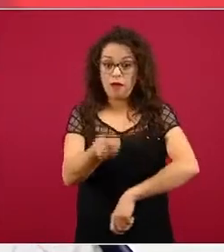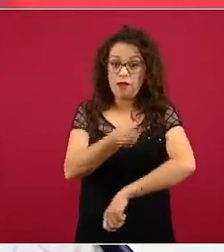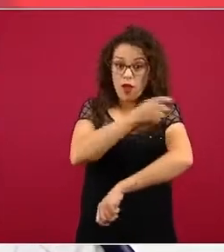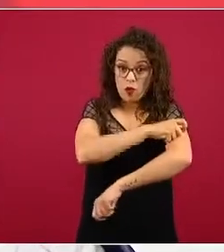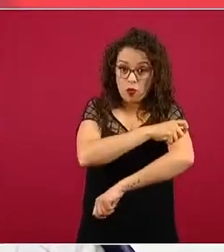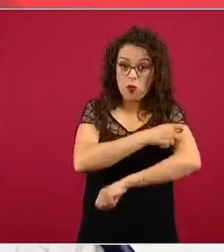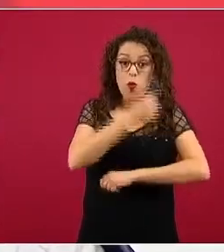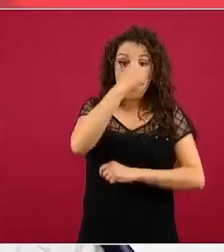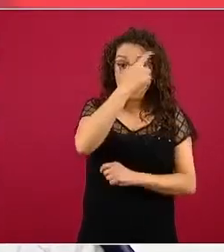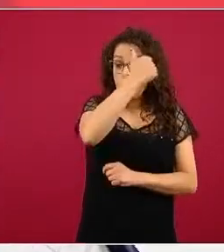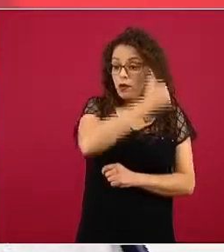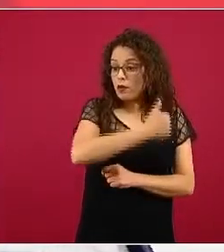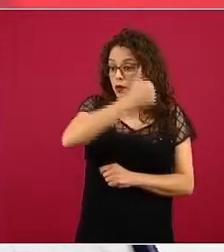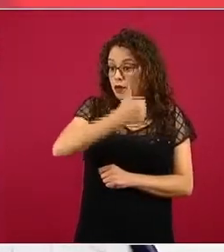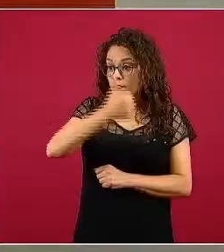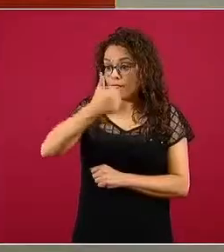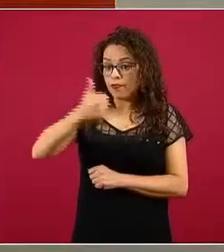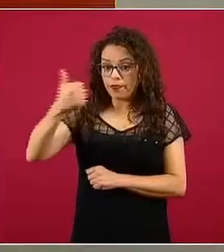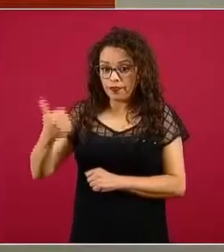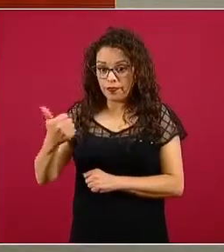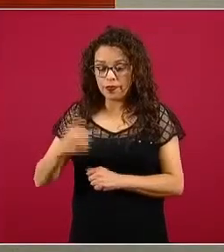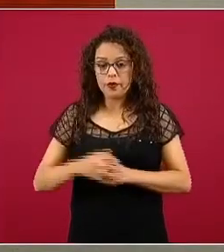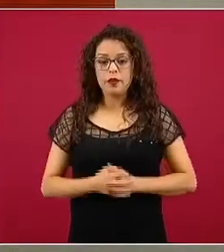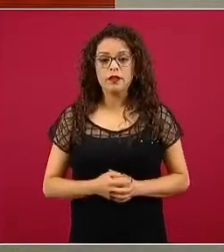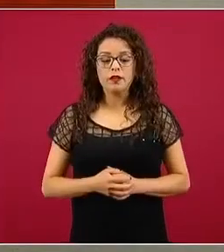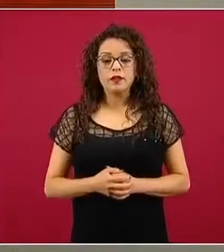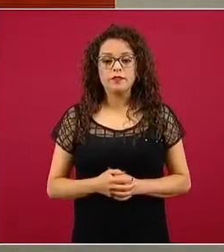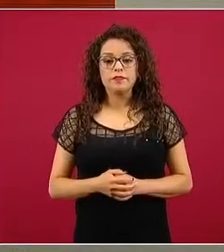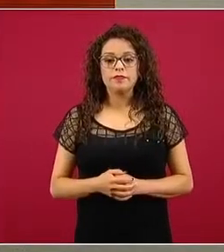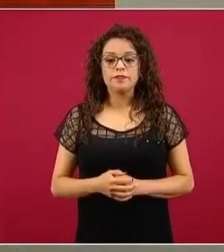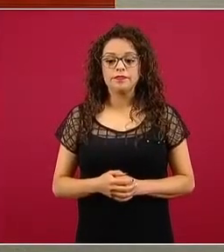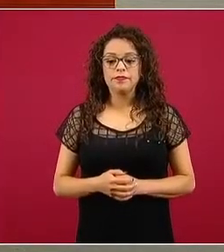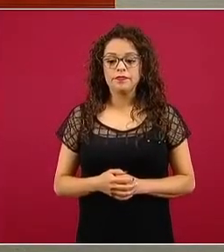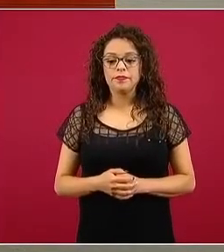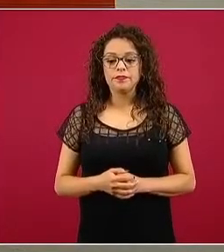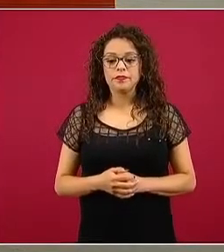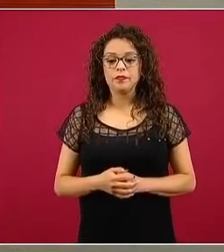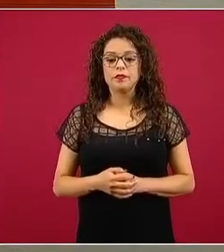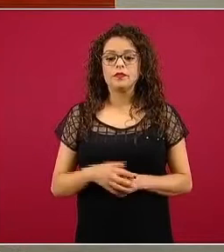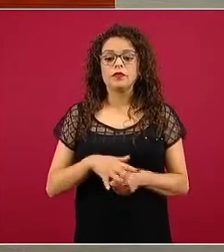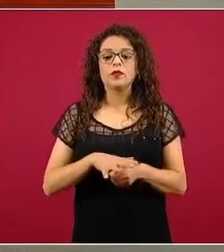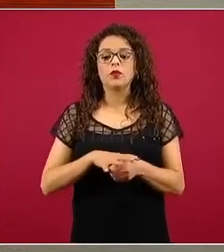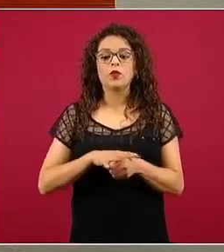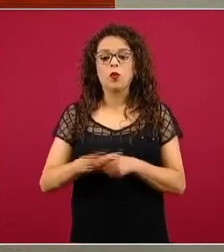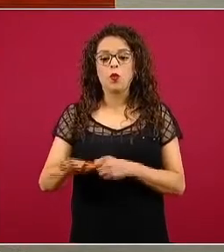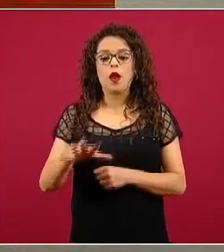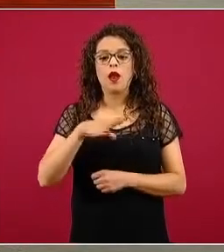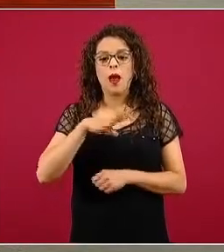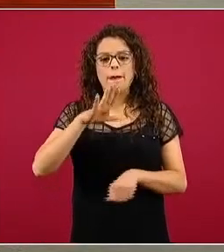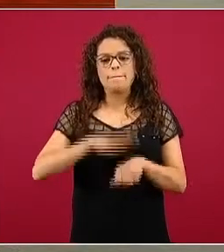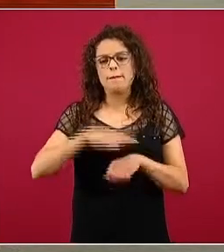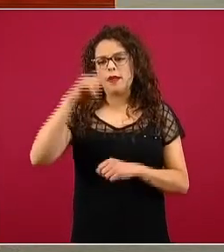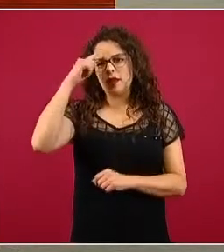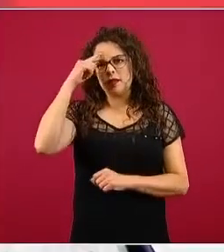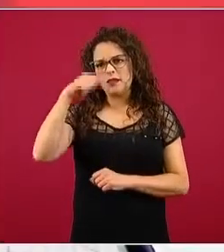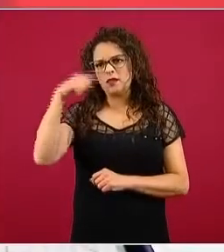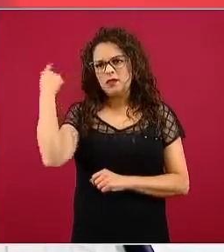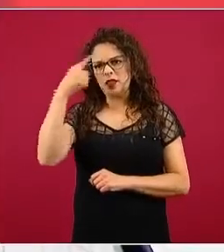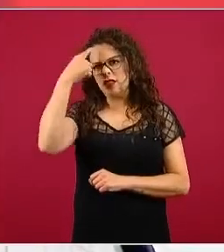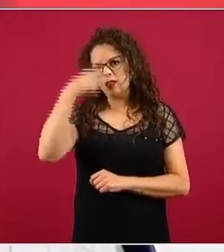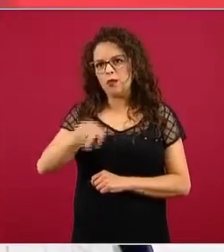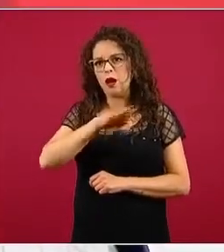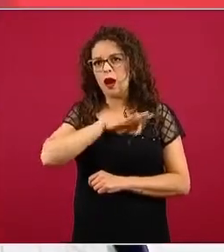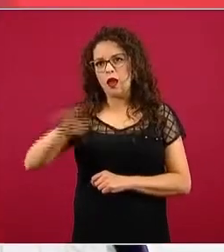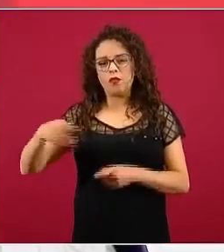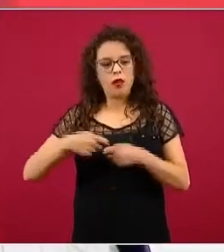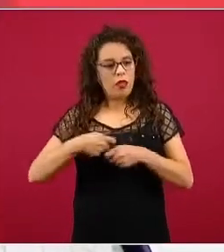de las vacunas, cómo contribuyen estas o cuál es la mayor facilidad de una logística para su